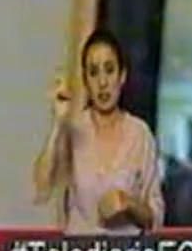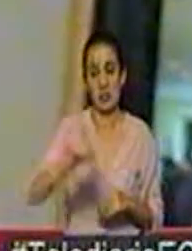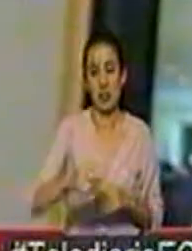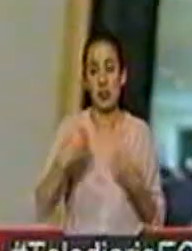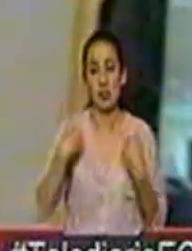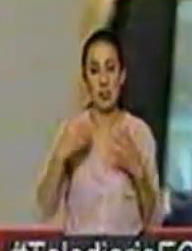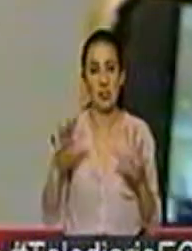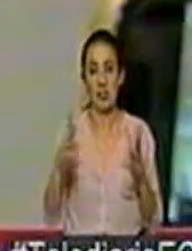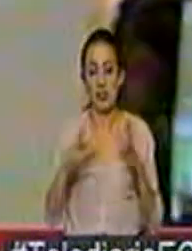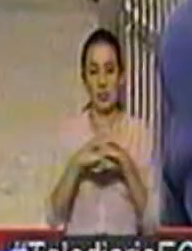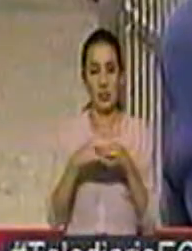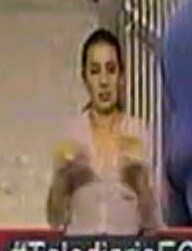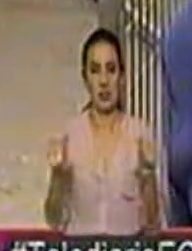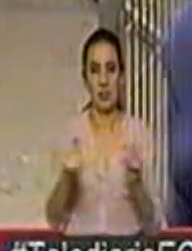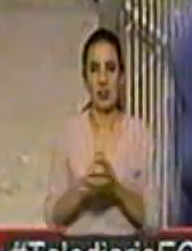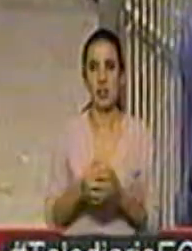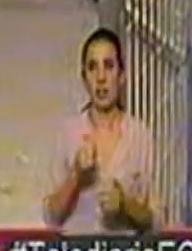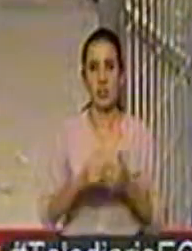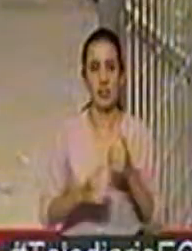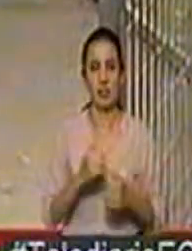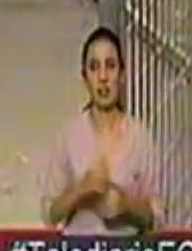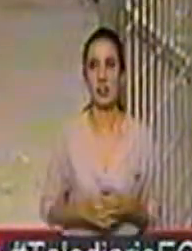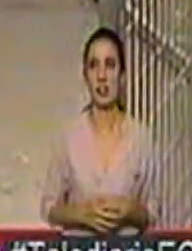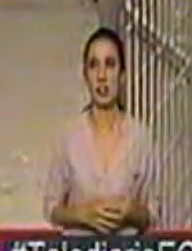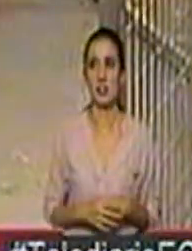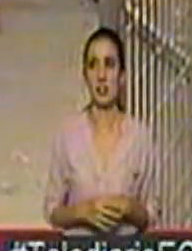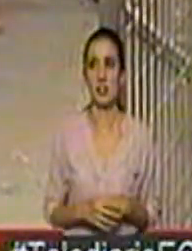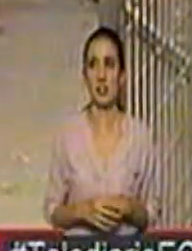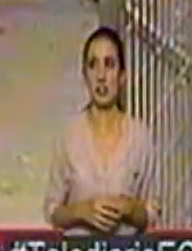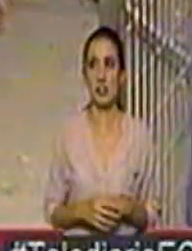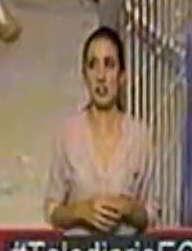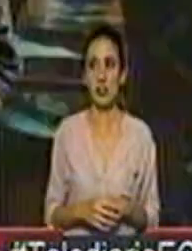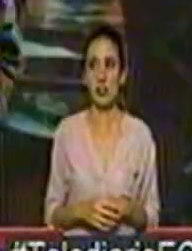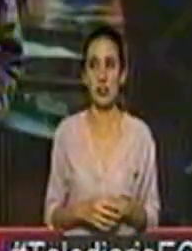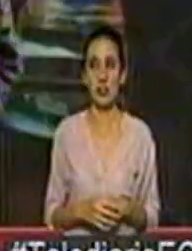sirven para resolver el problema. En Guayaquil, Guadalupe Ayoví, Medios Públicos. El Consejo